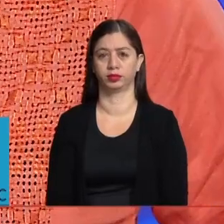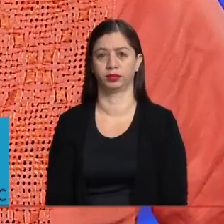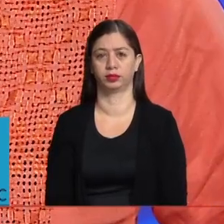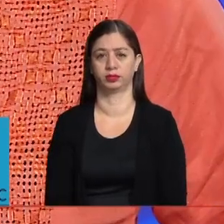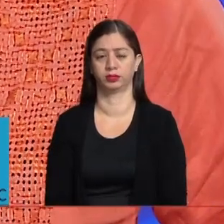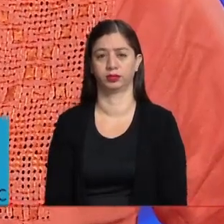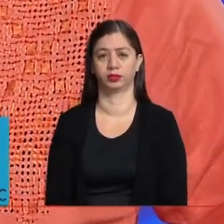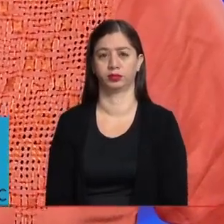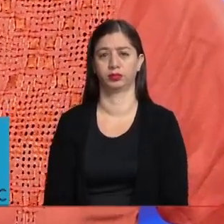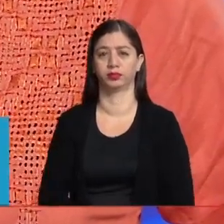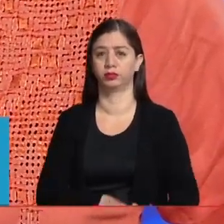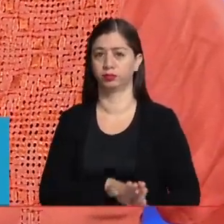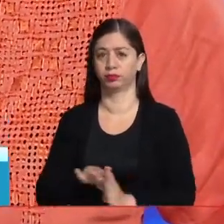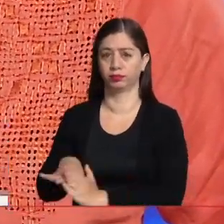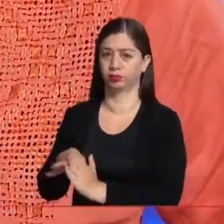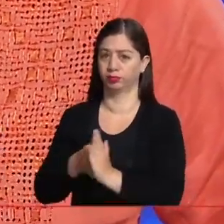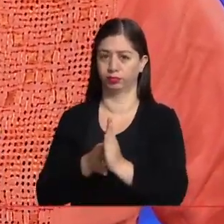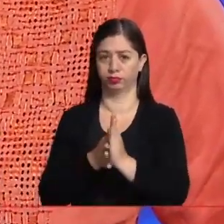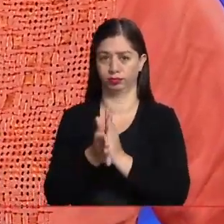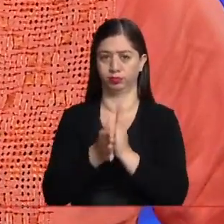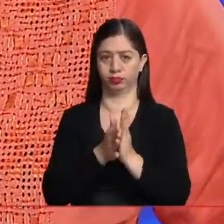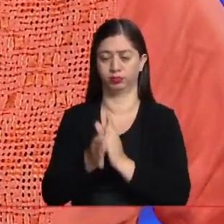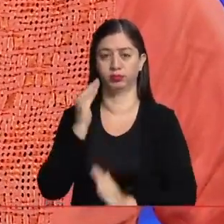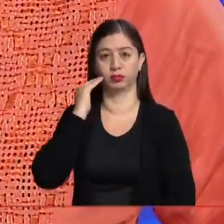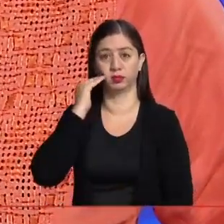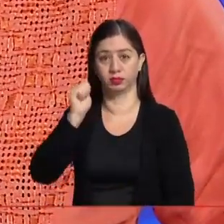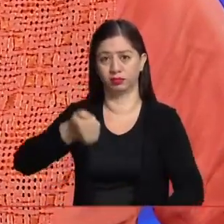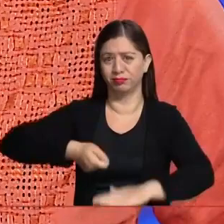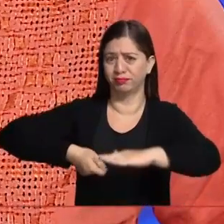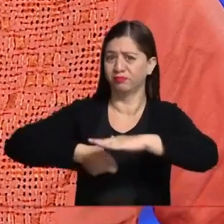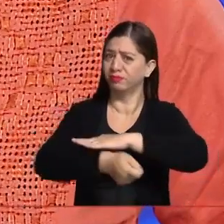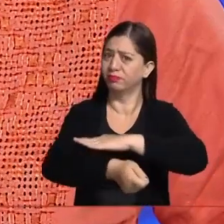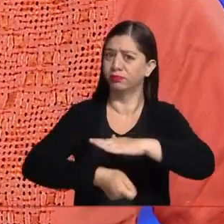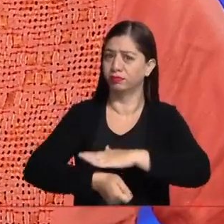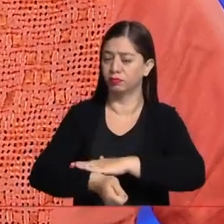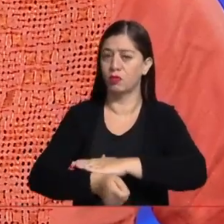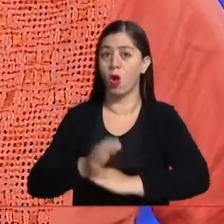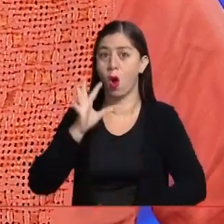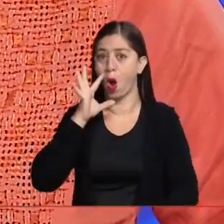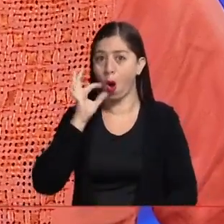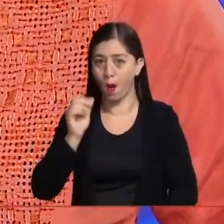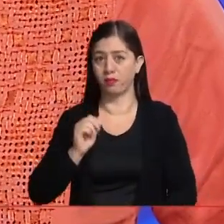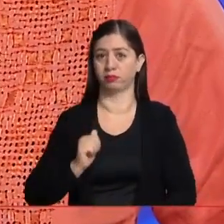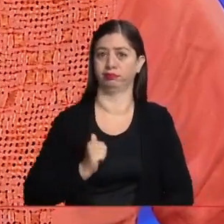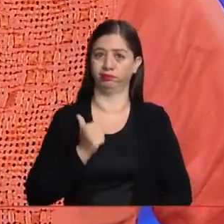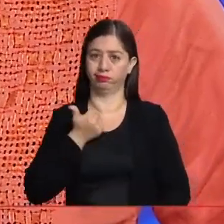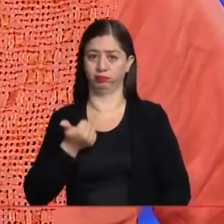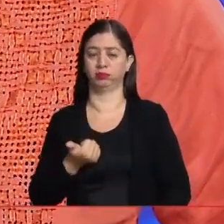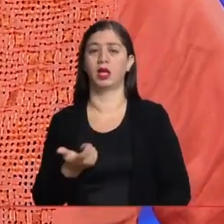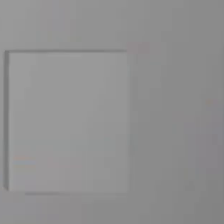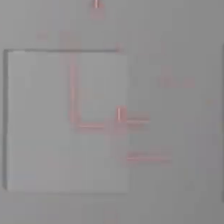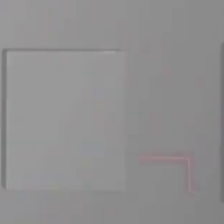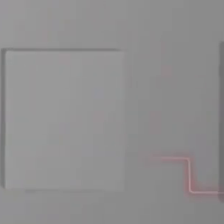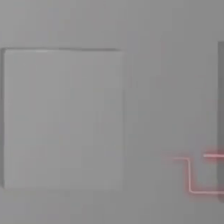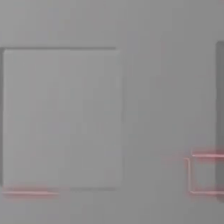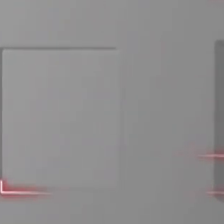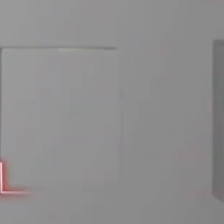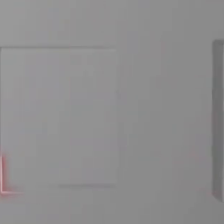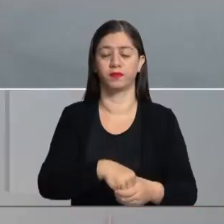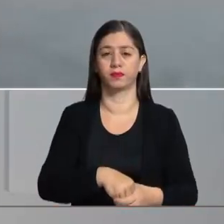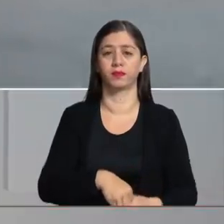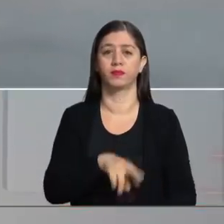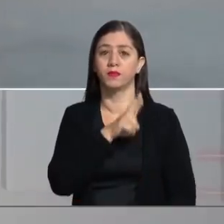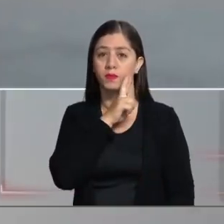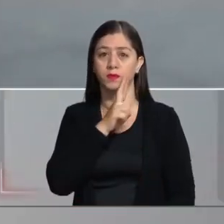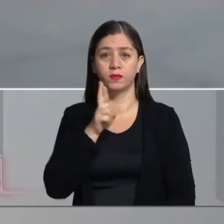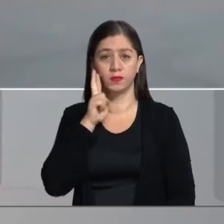y en otro campo de la información una mujer fue asesinada por un hombre quien la atacó mientras permanecía dentro de un restaurante de comida china